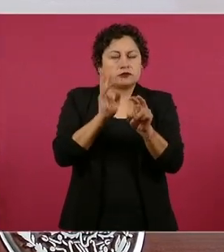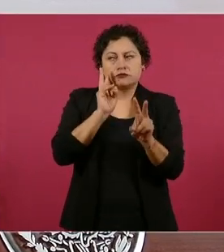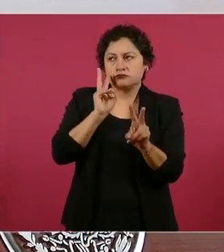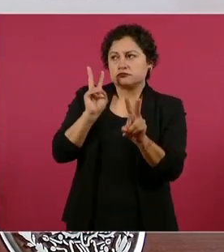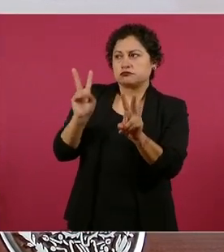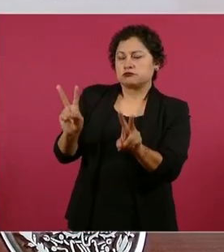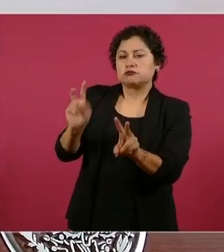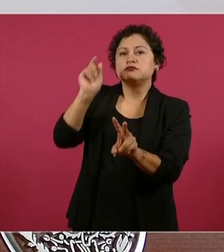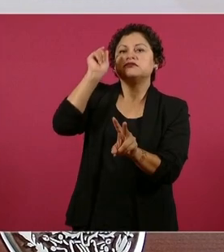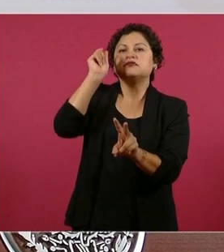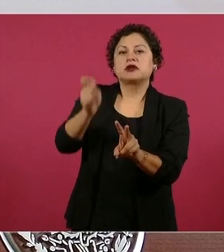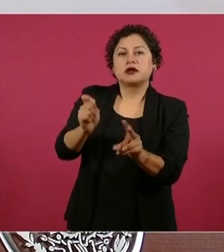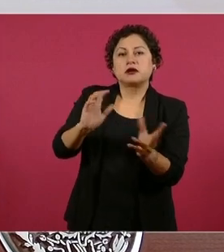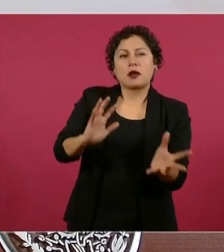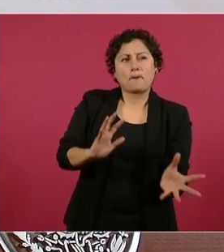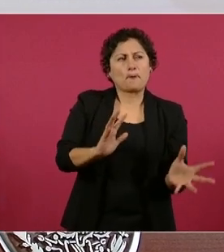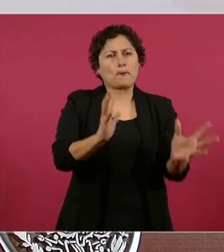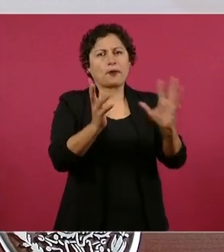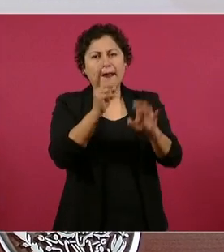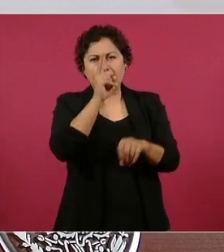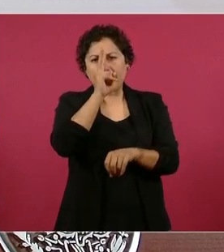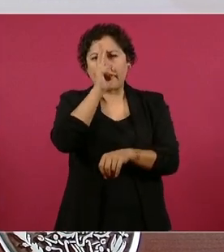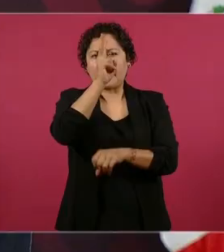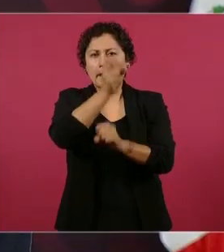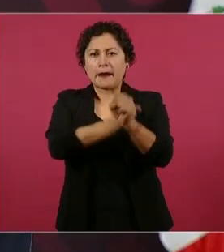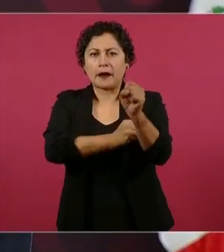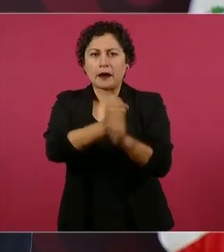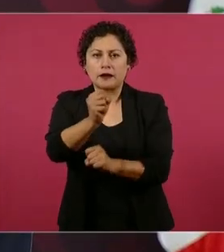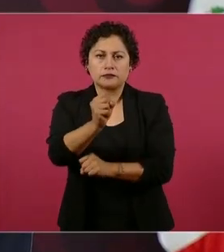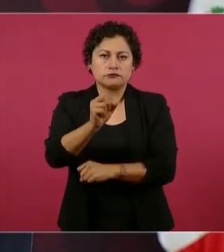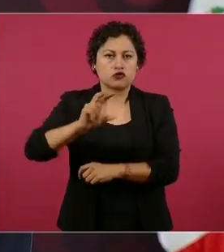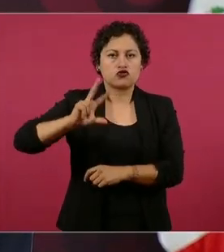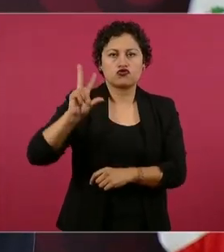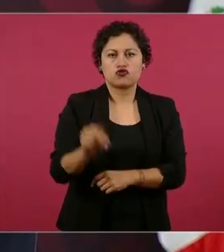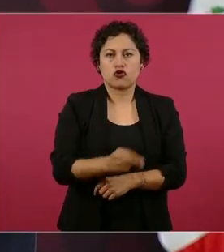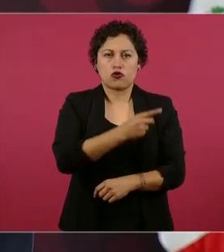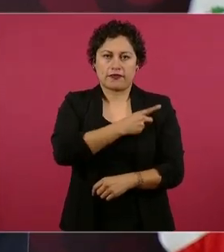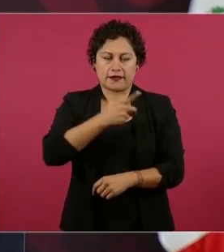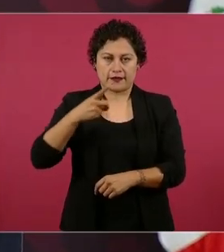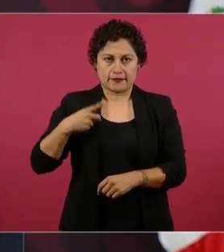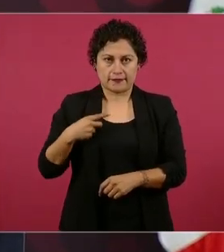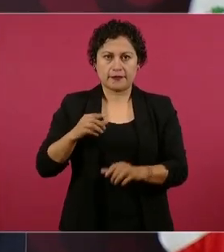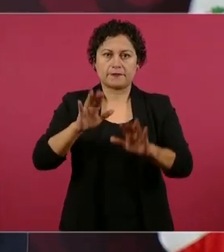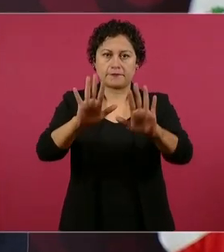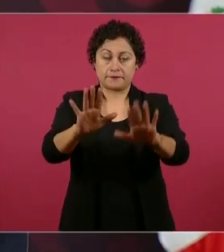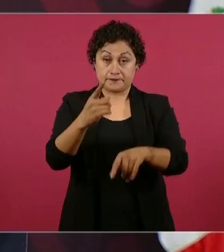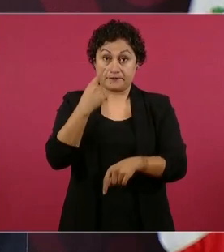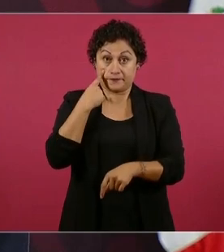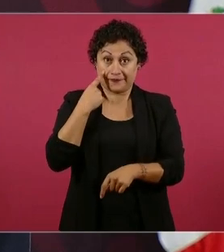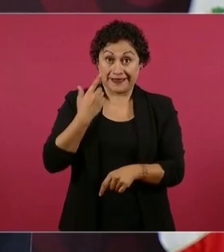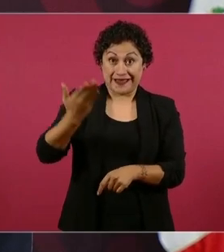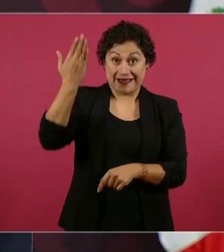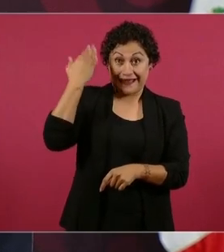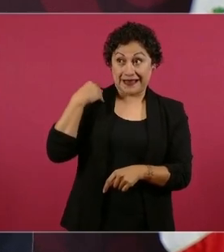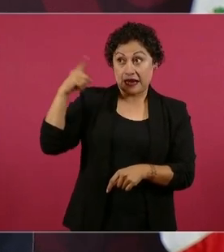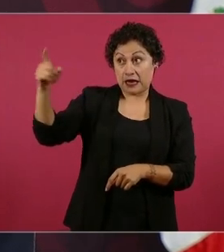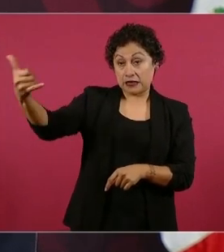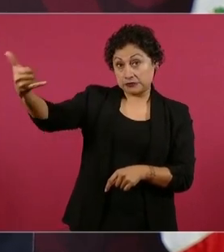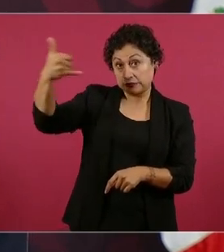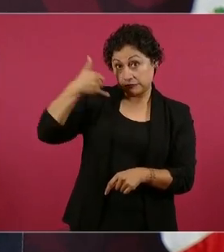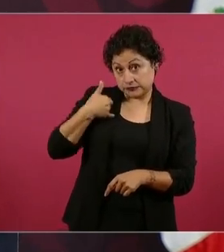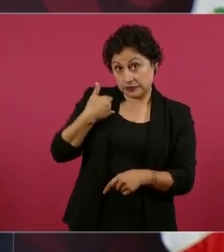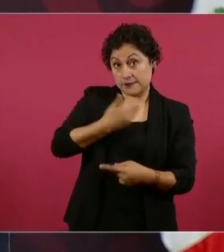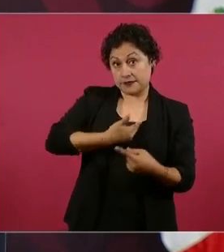Cuando me pidió el presidente Lula y el presidente Petro que habláramos sobre el tema,